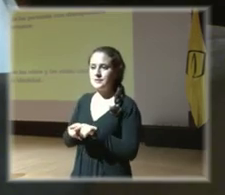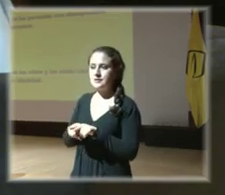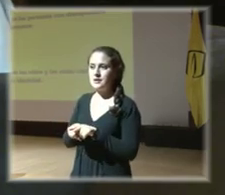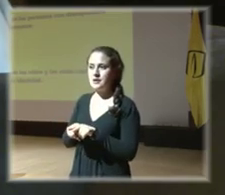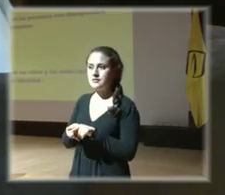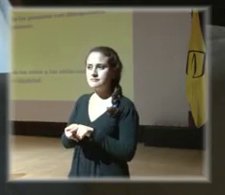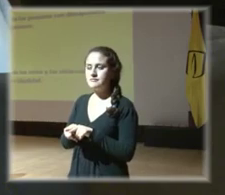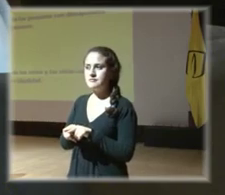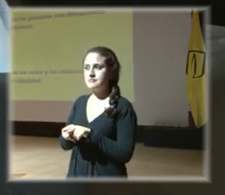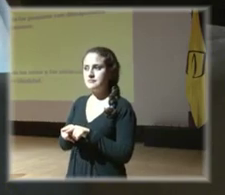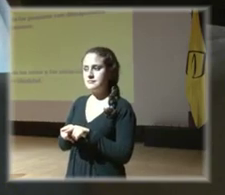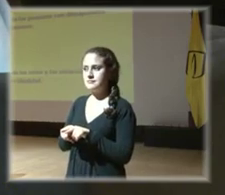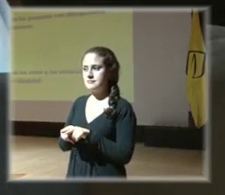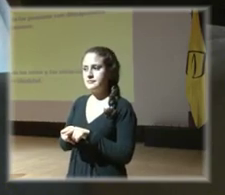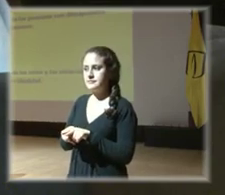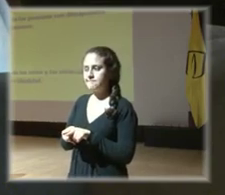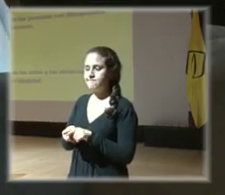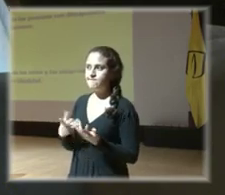que se han